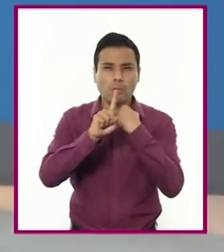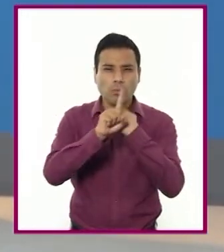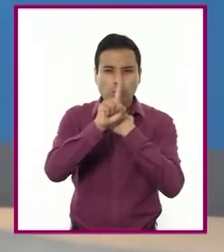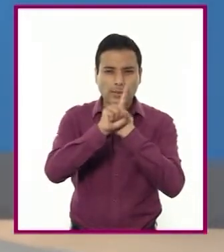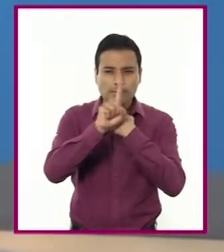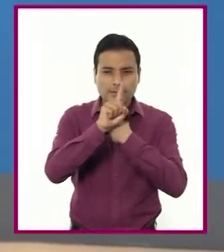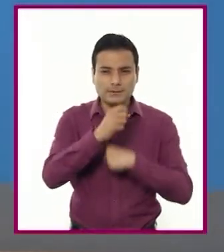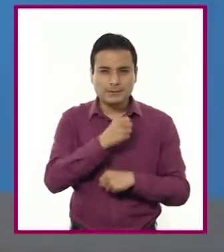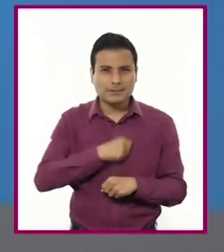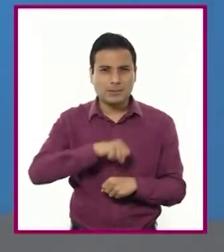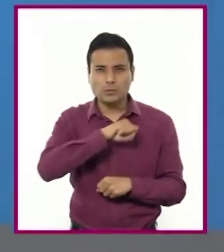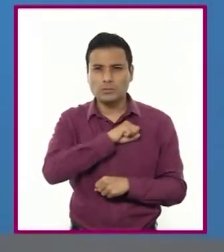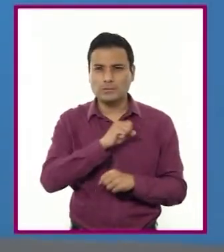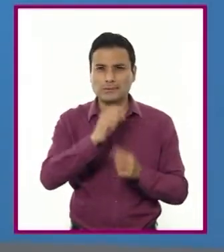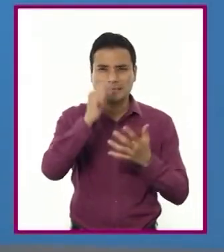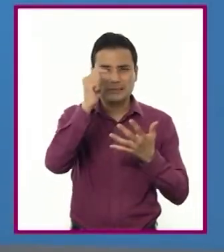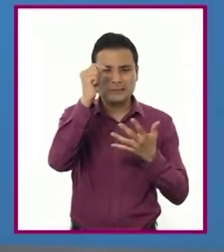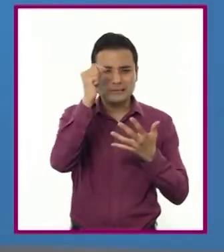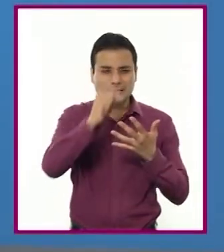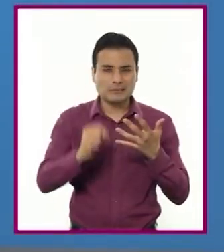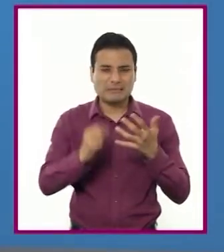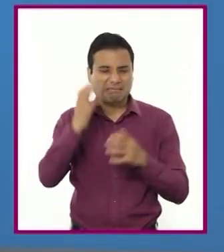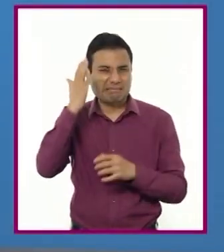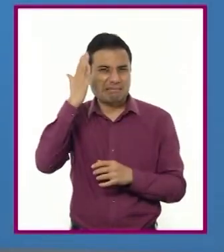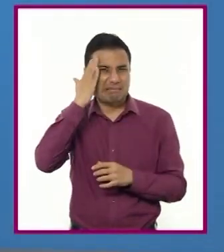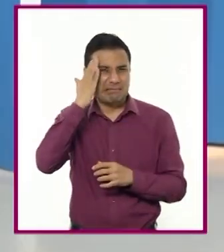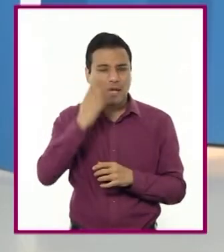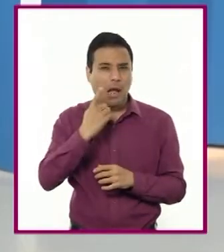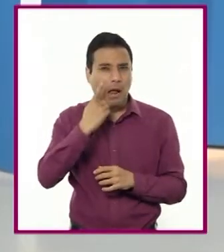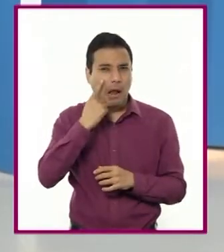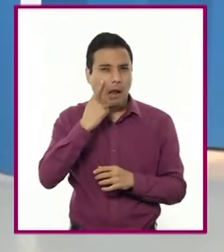atenderse en la población adolescente y juvenil?